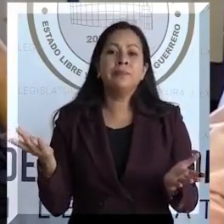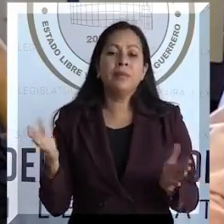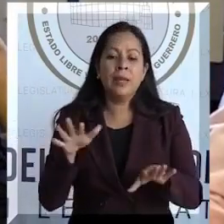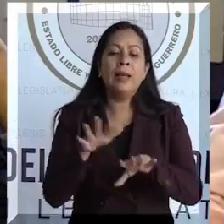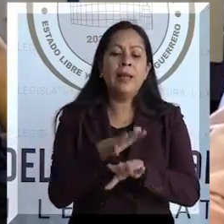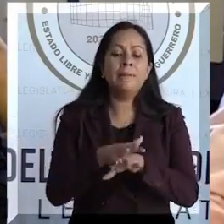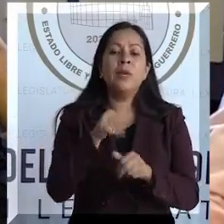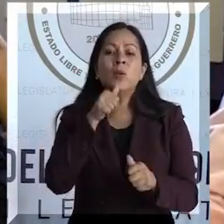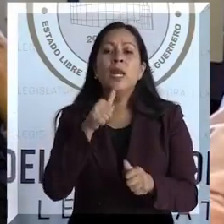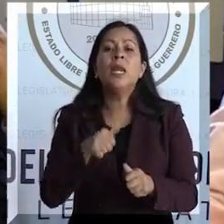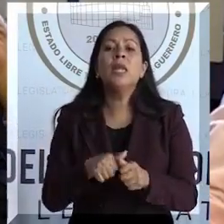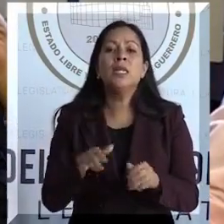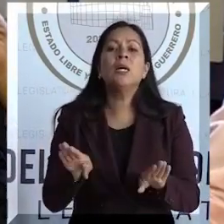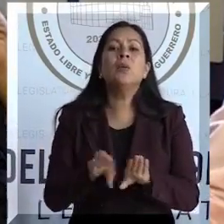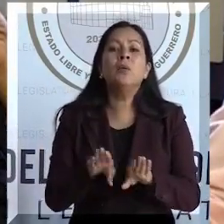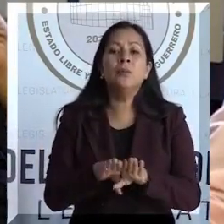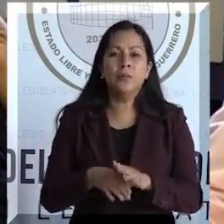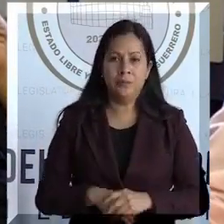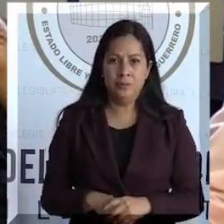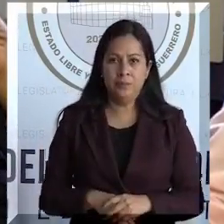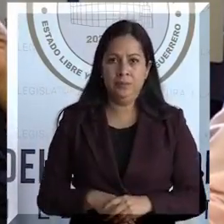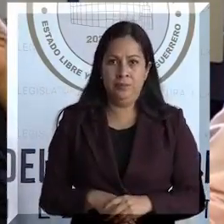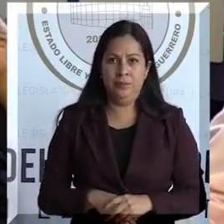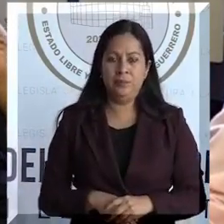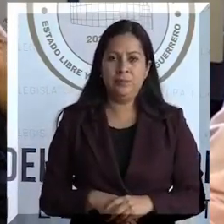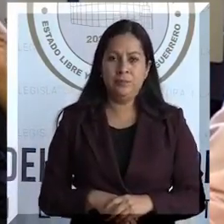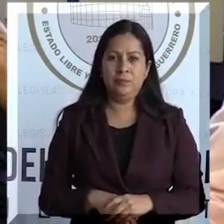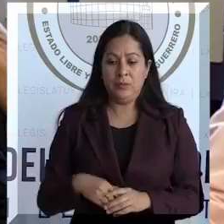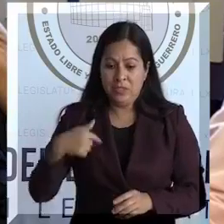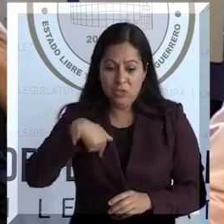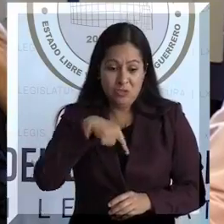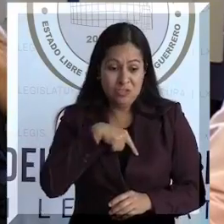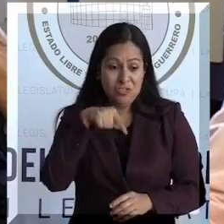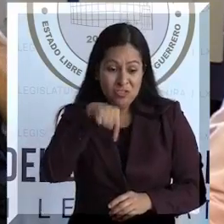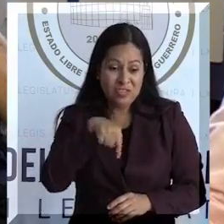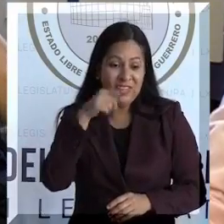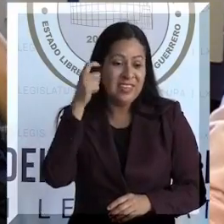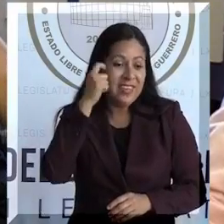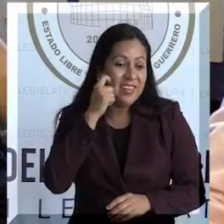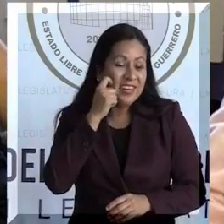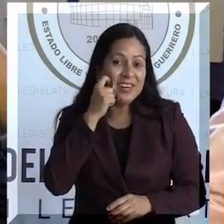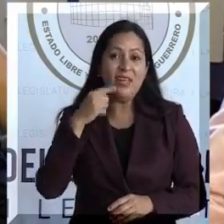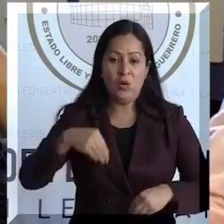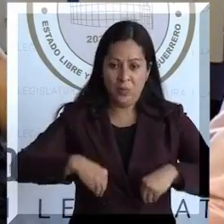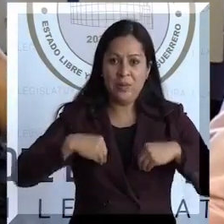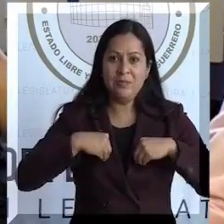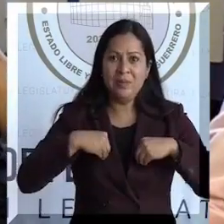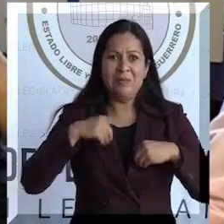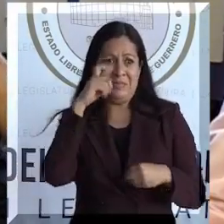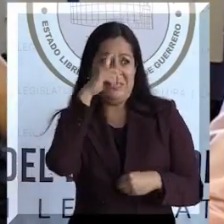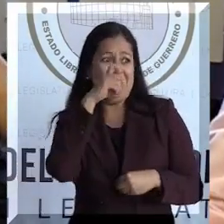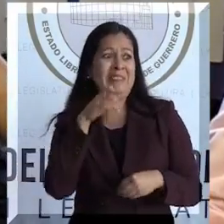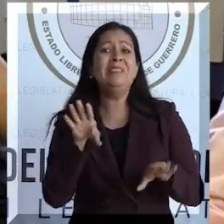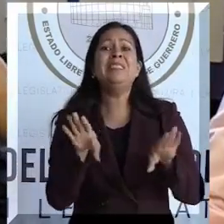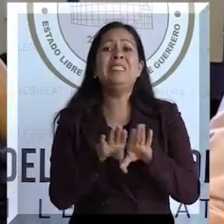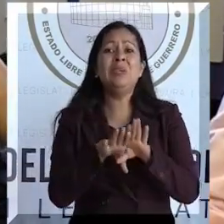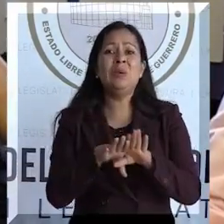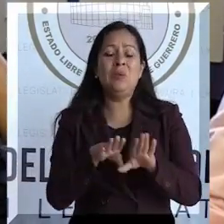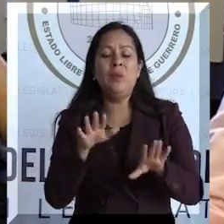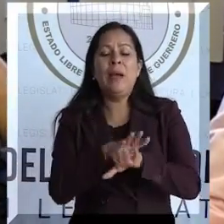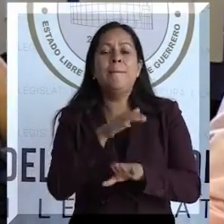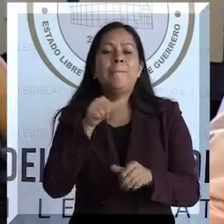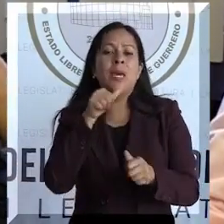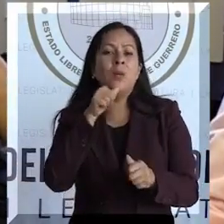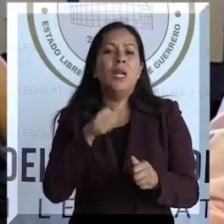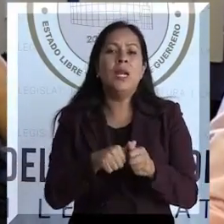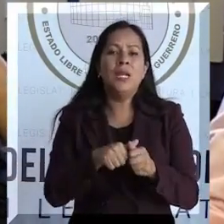se nos complica. Sí, tan sencillo, ¿no? Imagínate allá, ¿no? Entonces, decían, ¿por qué no? O sea,